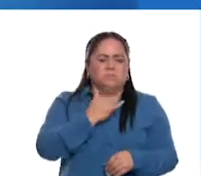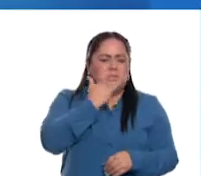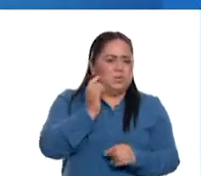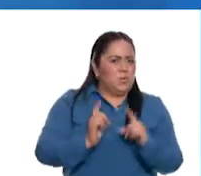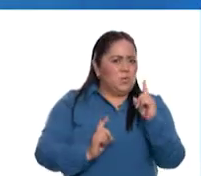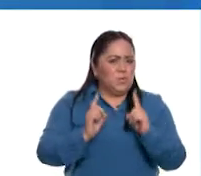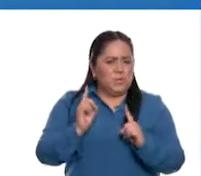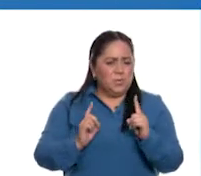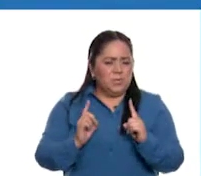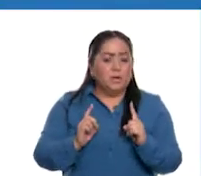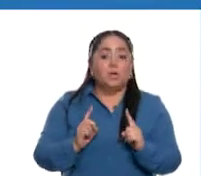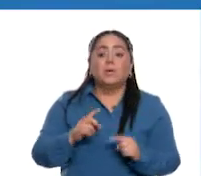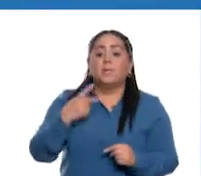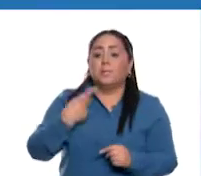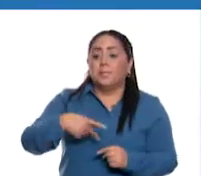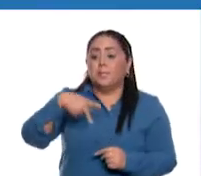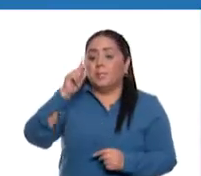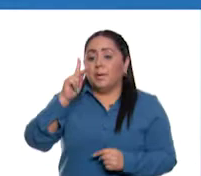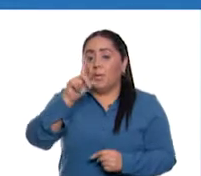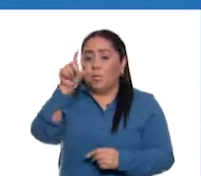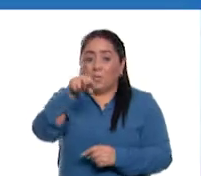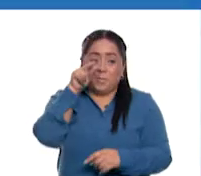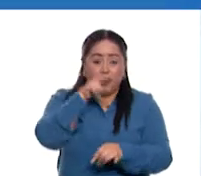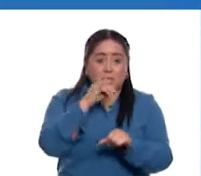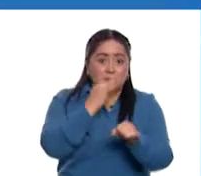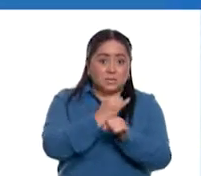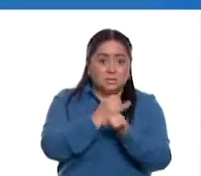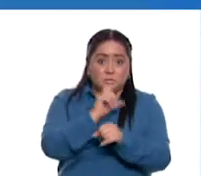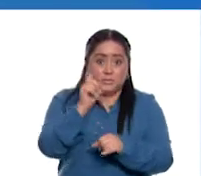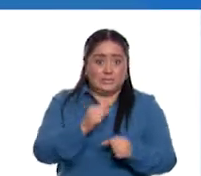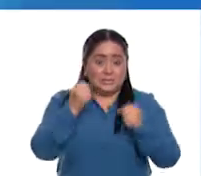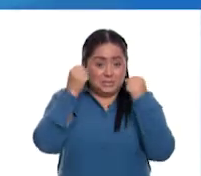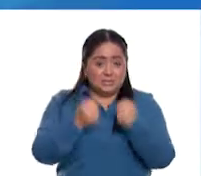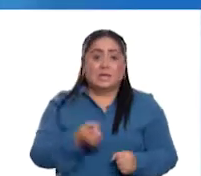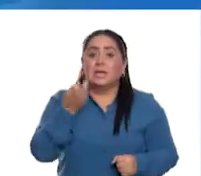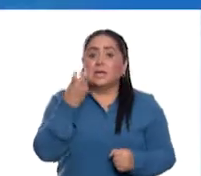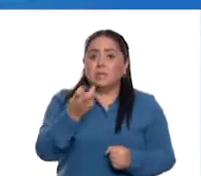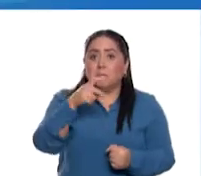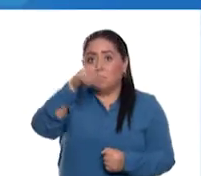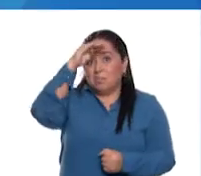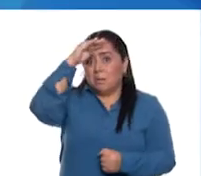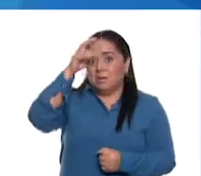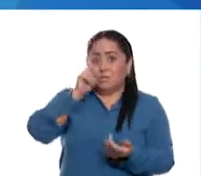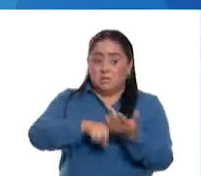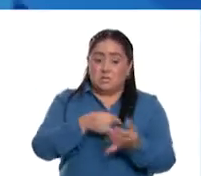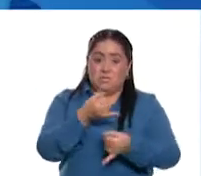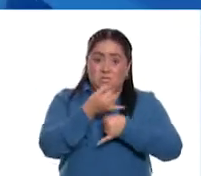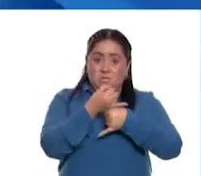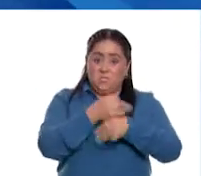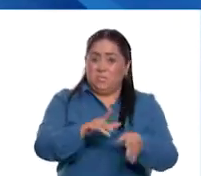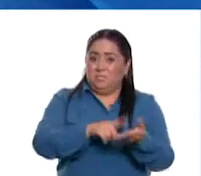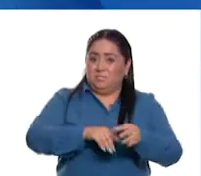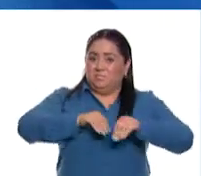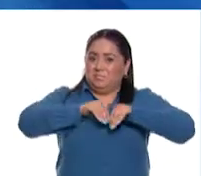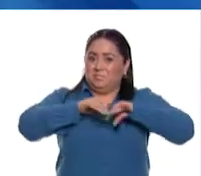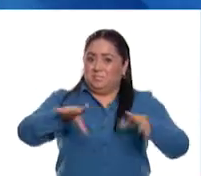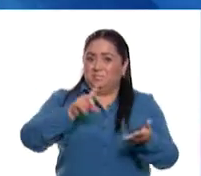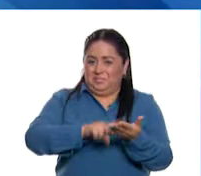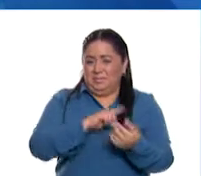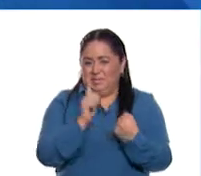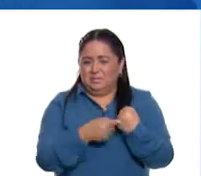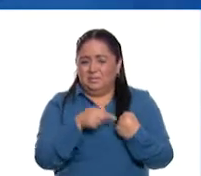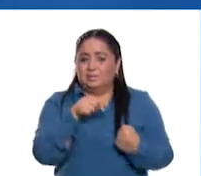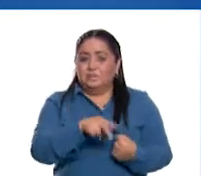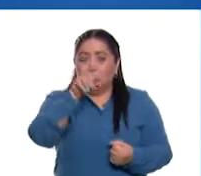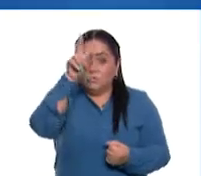sospechosos. Sin embargo, aunque los sitios que visitamos sean seguros, esto no significa que la información que se publica a través de